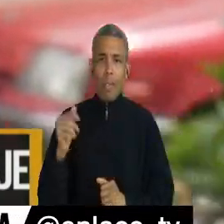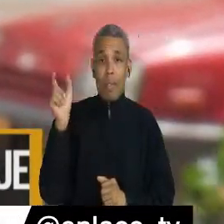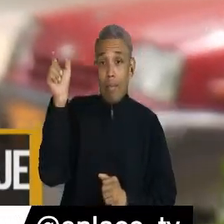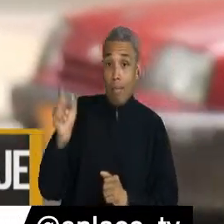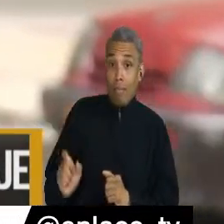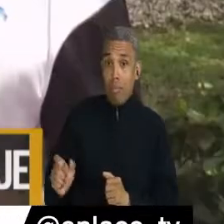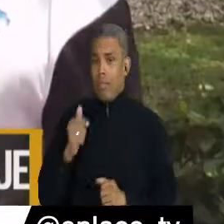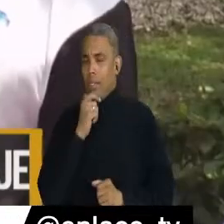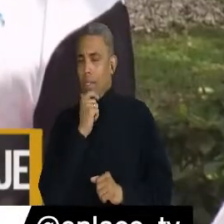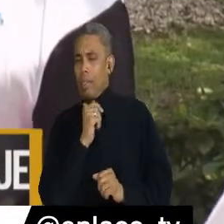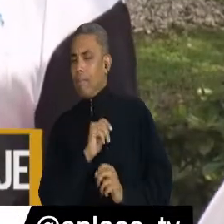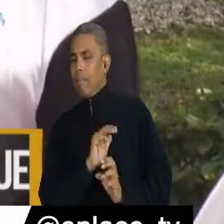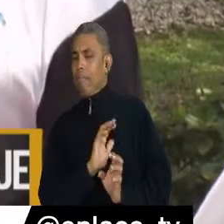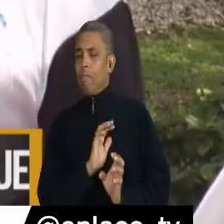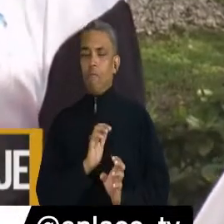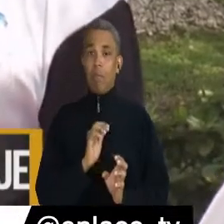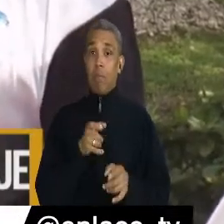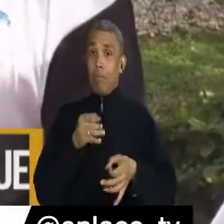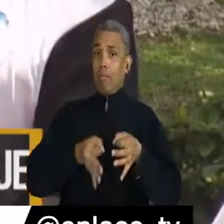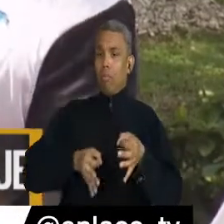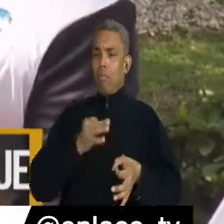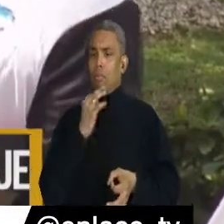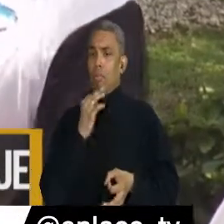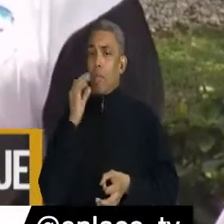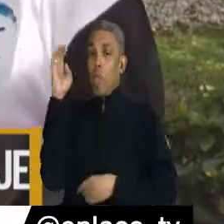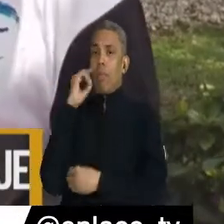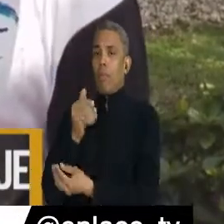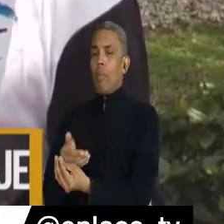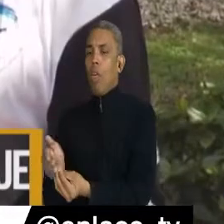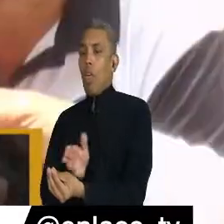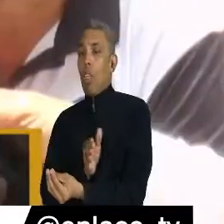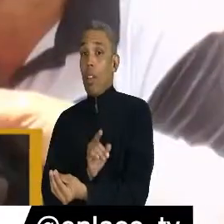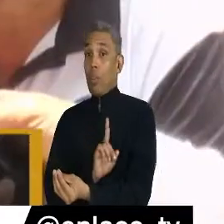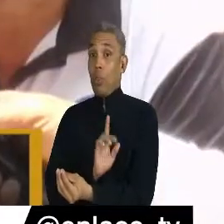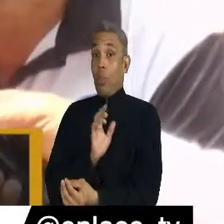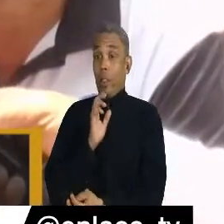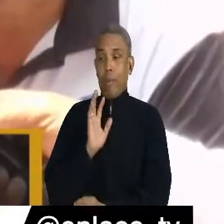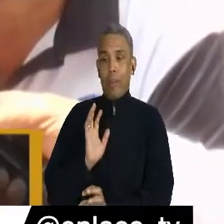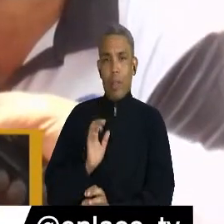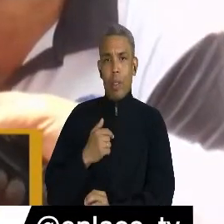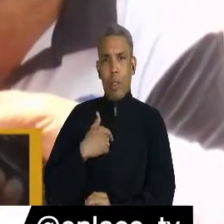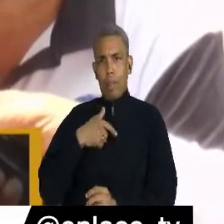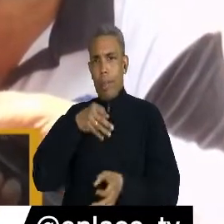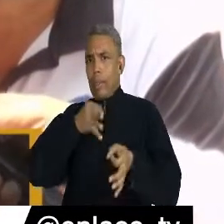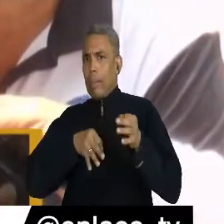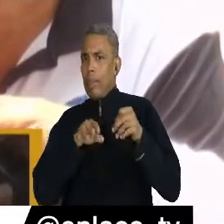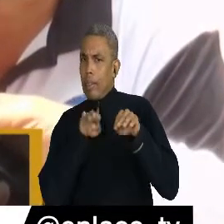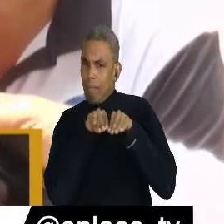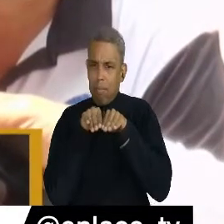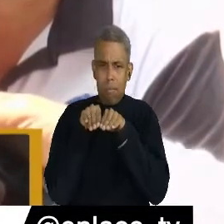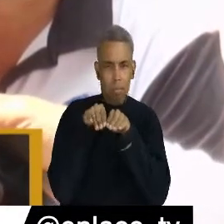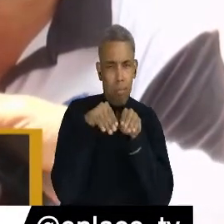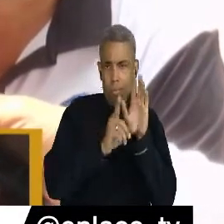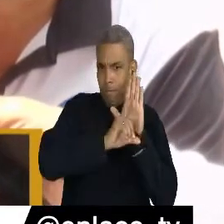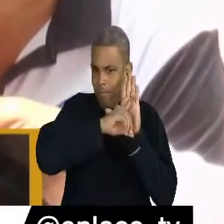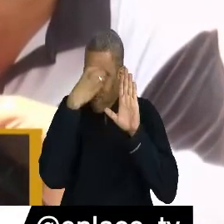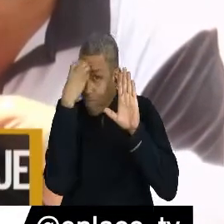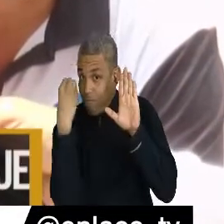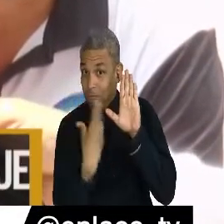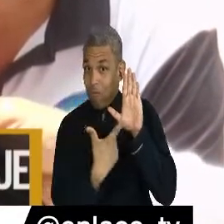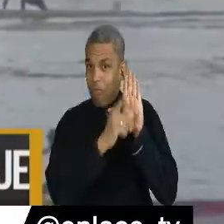contra el equipo colombiano porque más allá del patriotismo está la ética. El objetivo de uno como juez siempre es ser muy estricto y llevar el